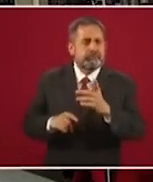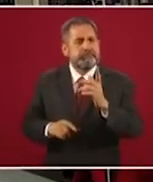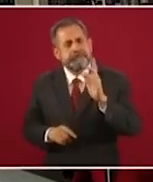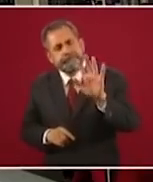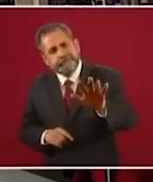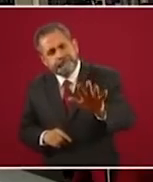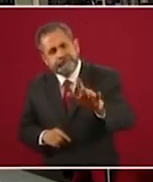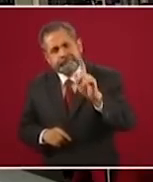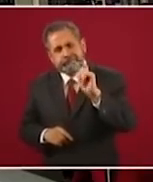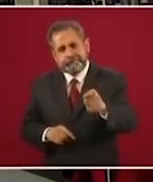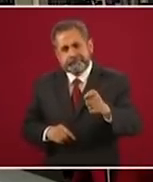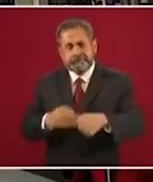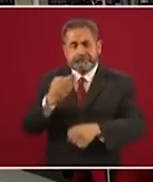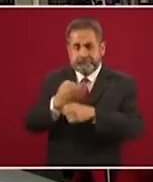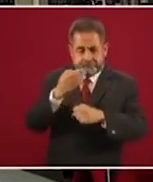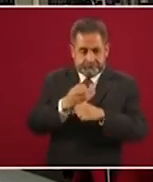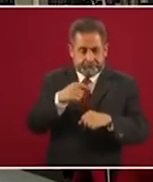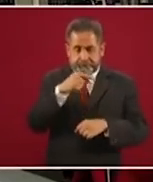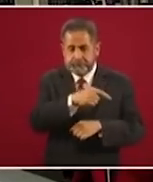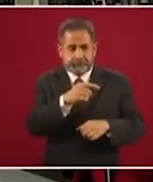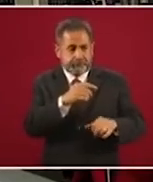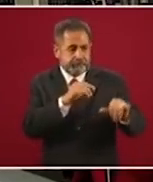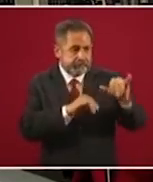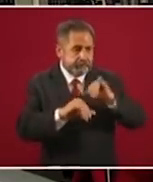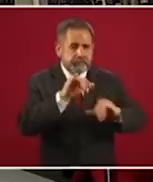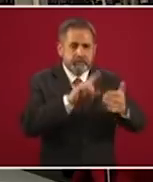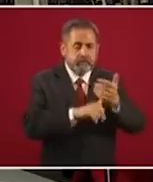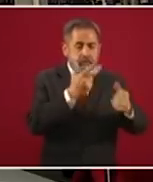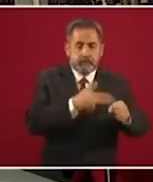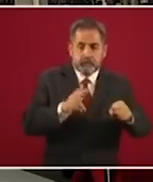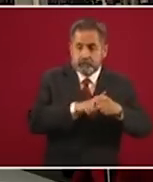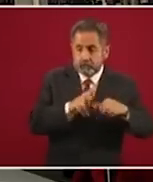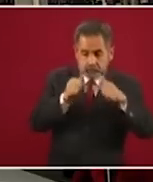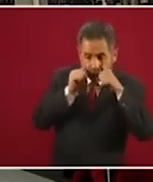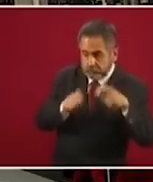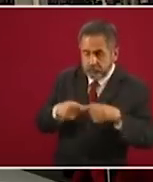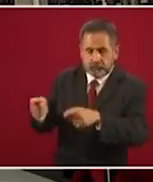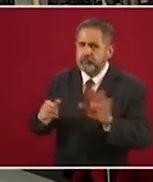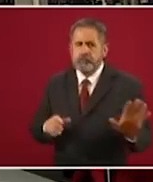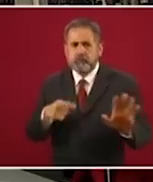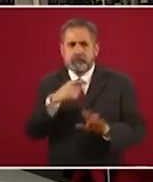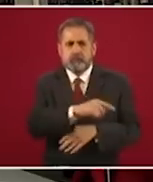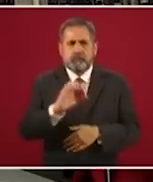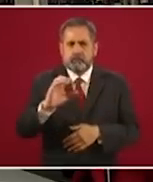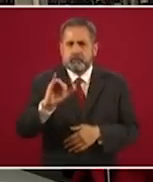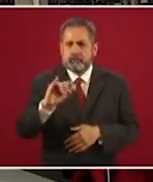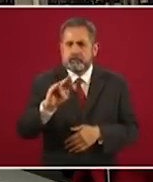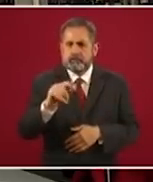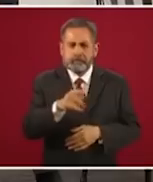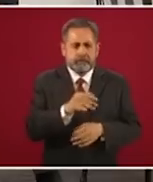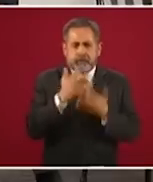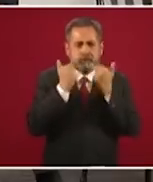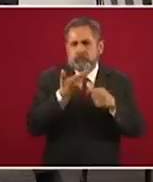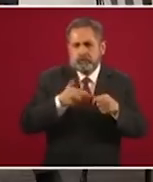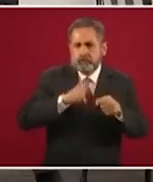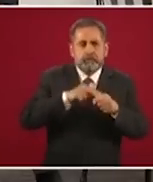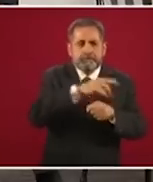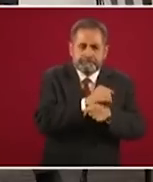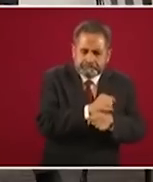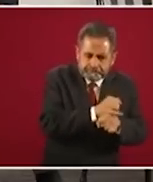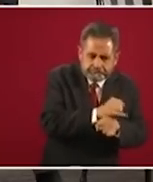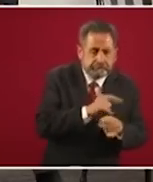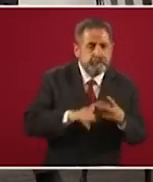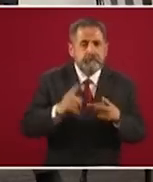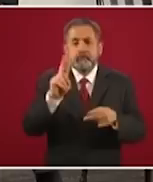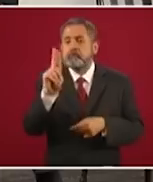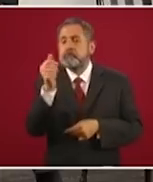estos laboratorios no hay como tal hospitales que estén… No, el CIMVESTAF es una institución de investigación, no tiene hospitales, la UNAM tampoco